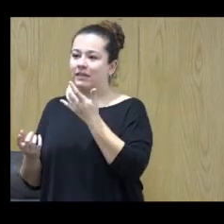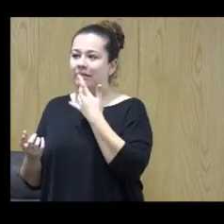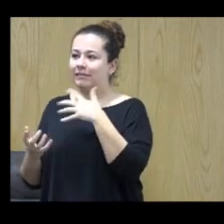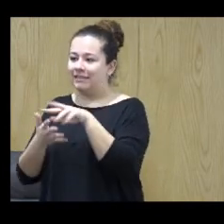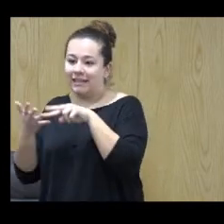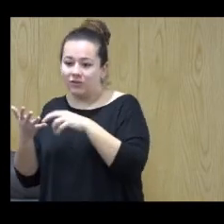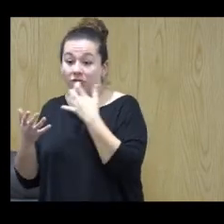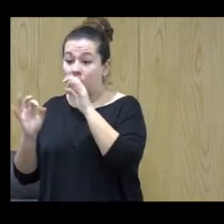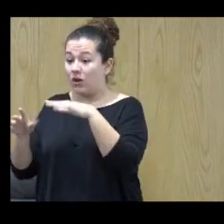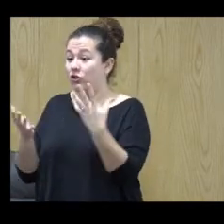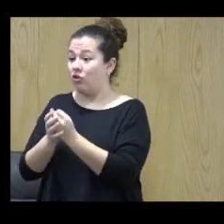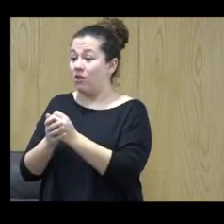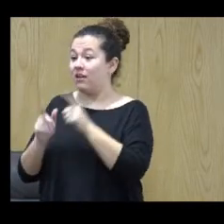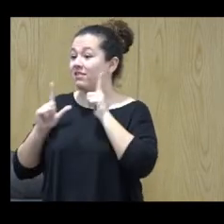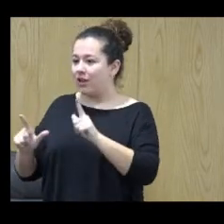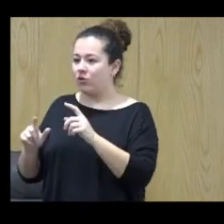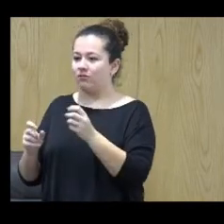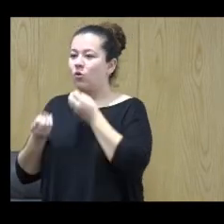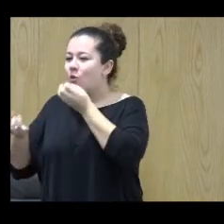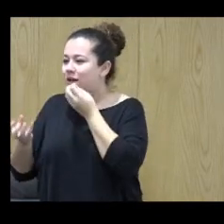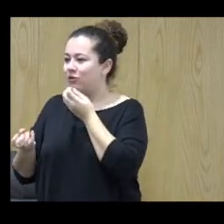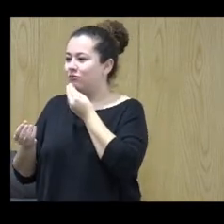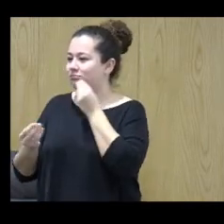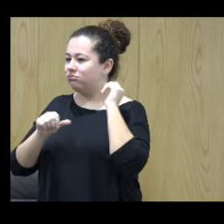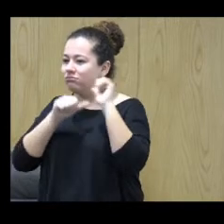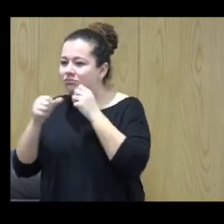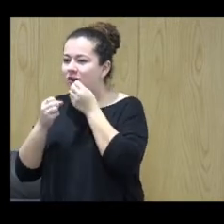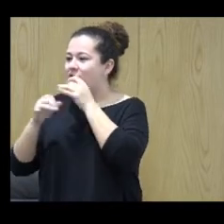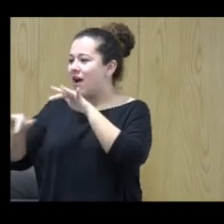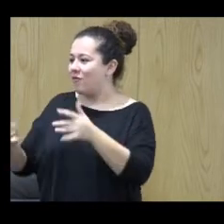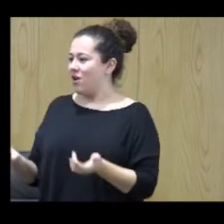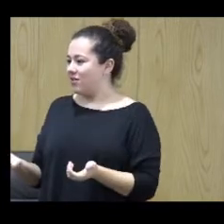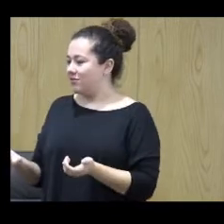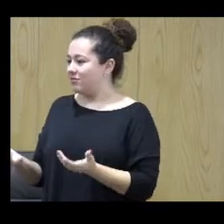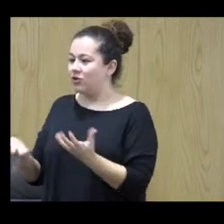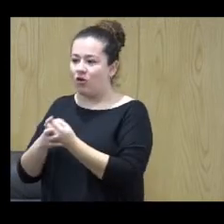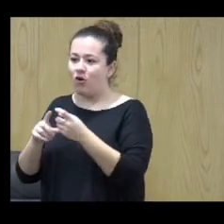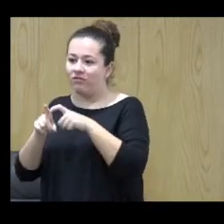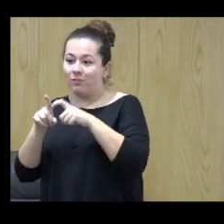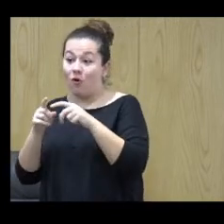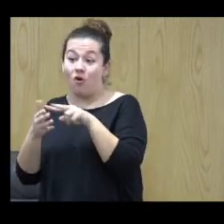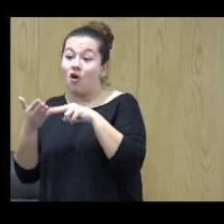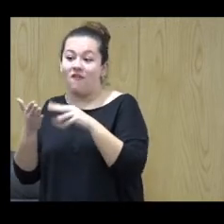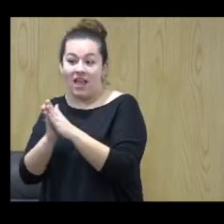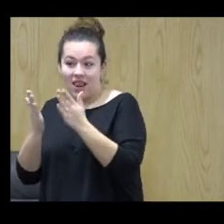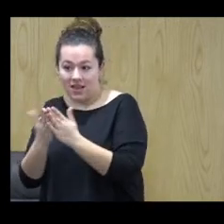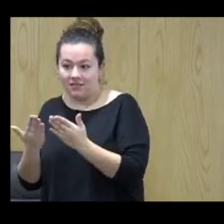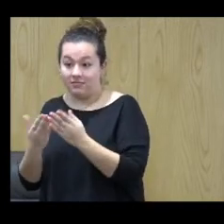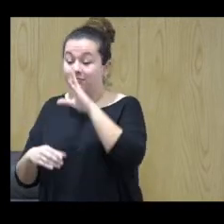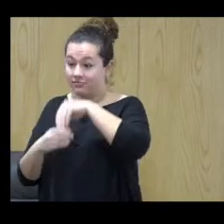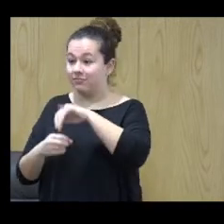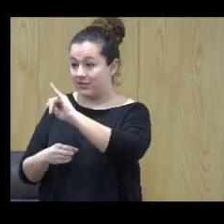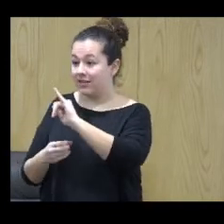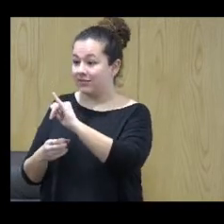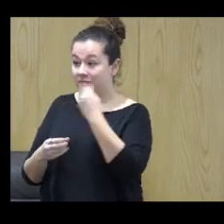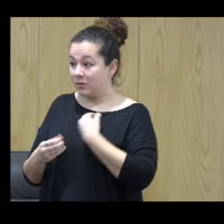la literatura, ¿no? Cuentos, leyendas, fábulas, cualquier tipo de novela incluye este tipo de fenómenos.